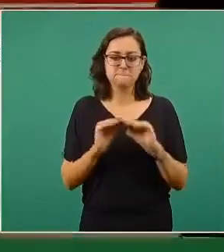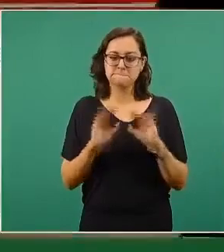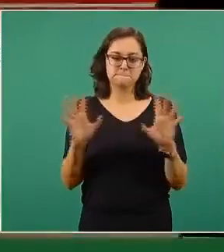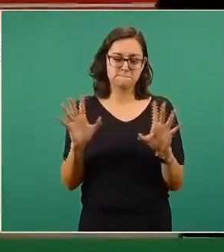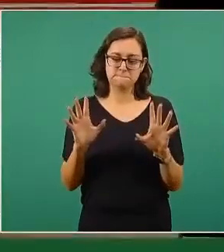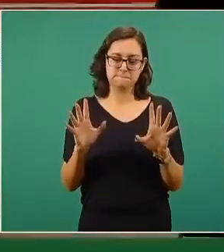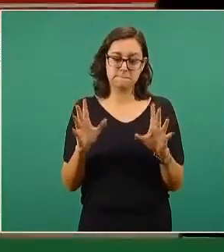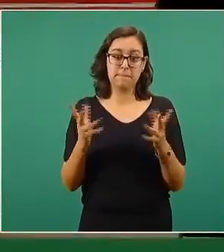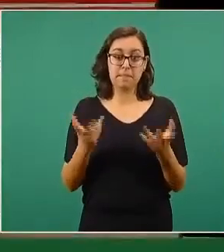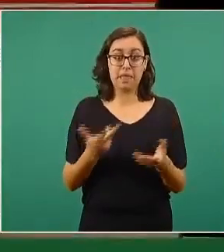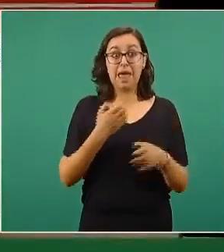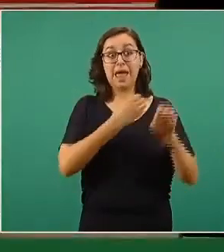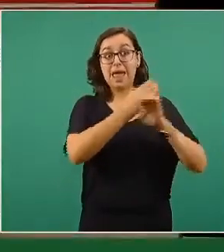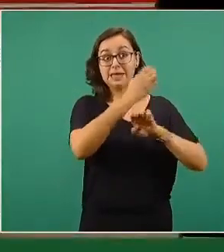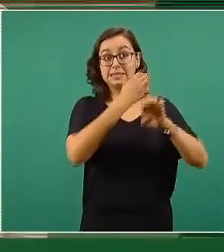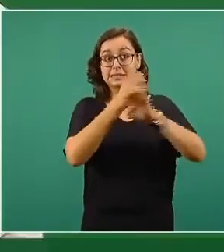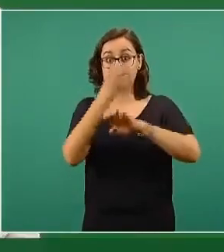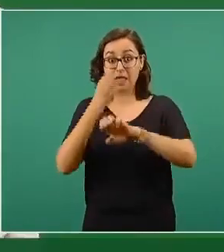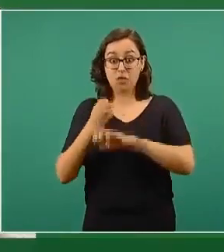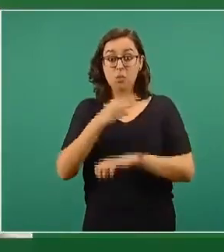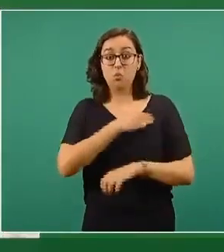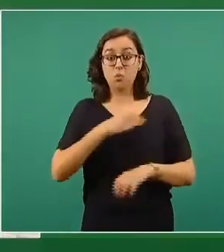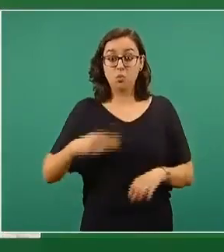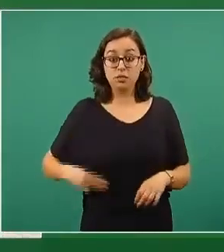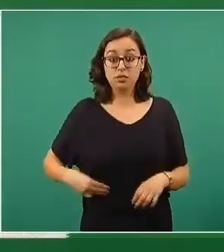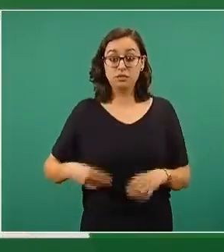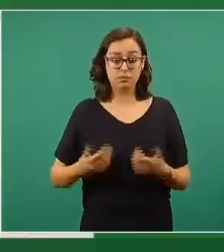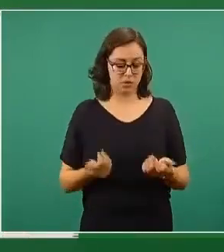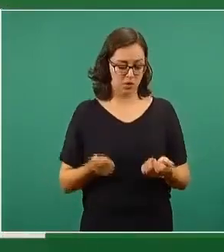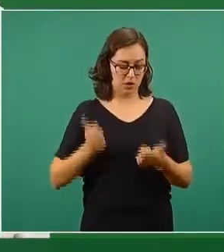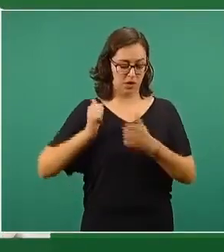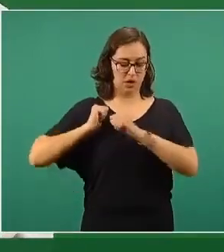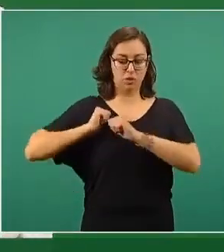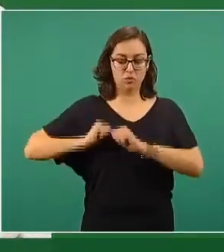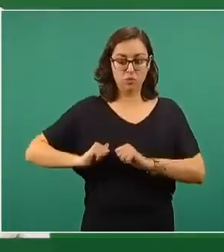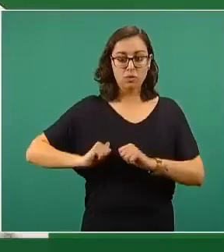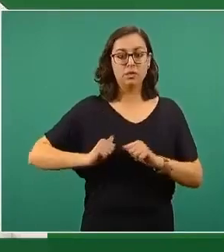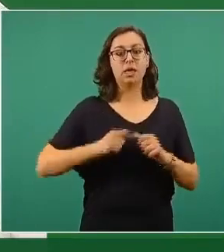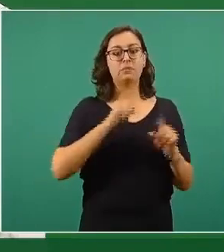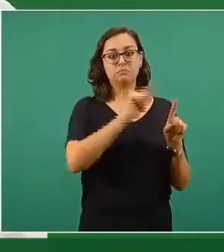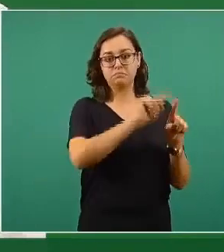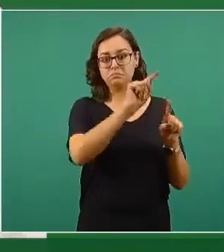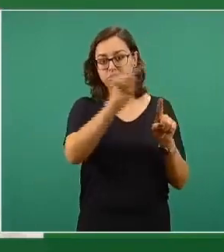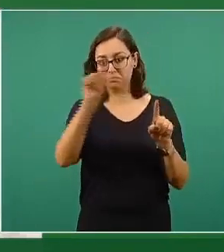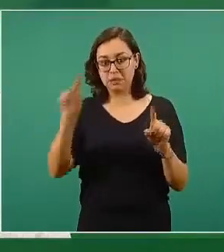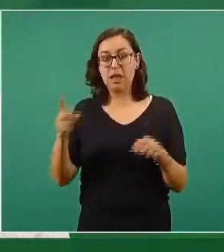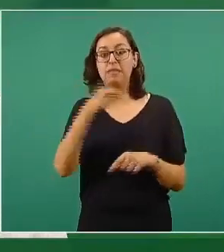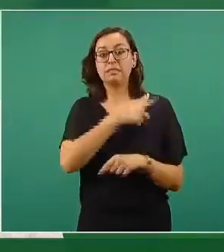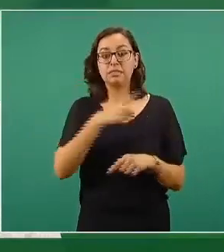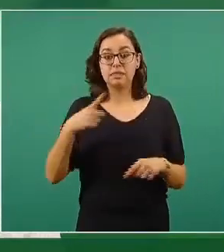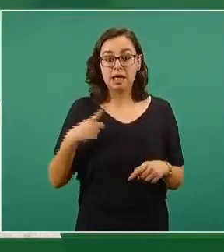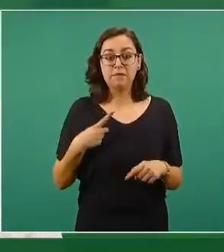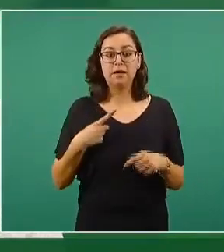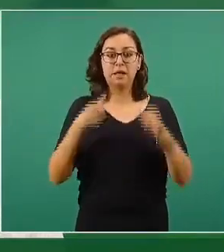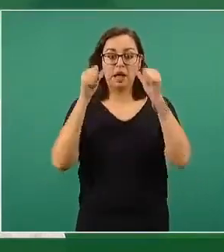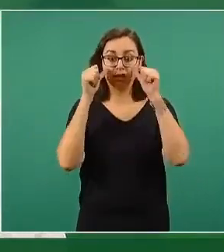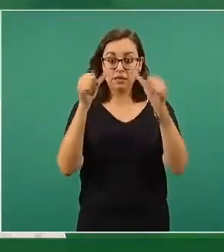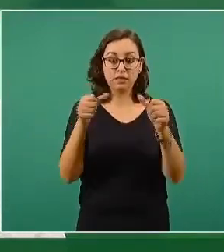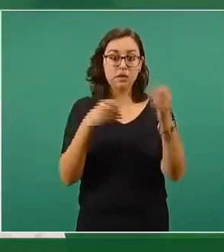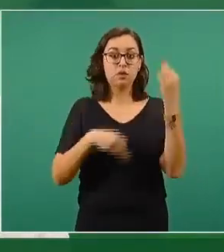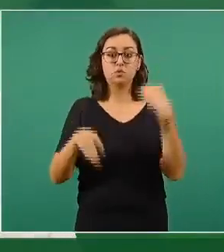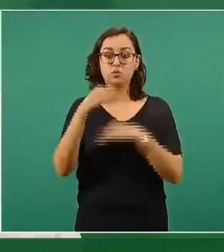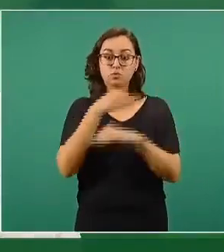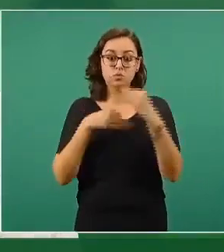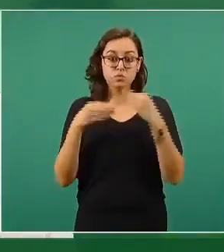las autoridades sanitarias de cada municipio y de cada estado estarán atendiendo cualquier brote que pudiera ocurrir en